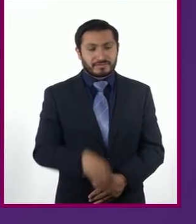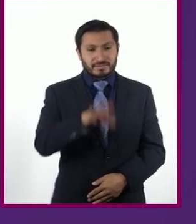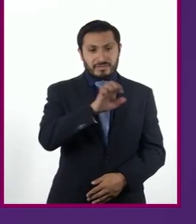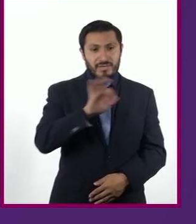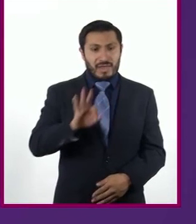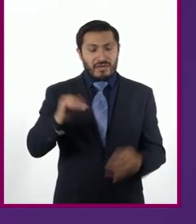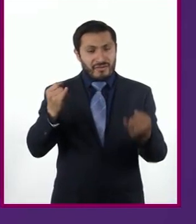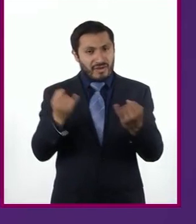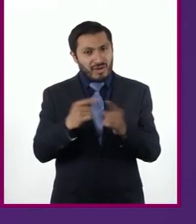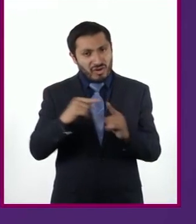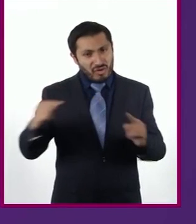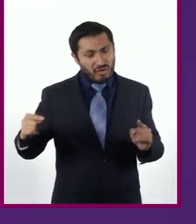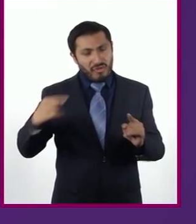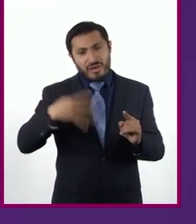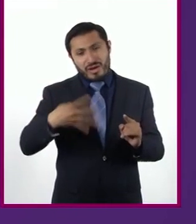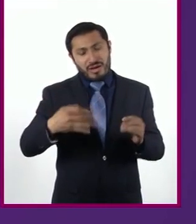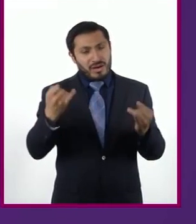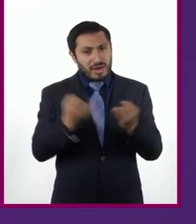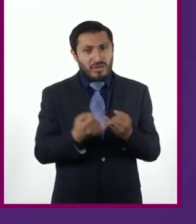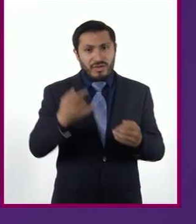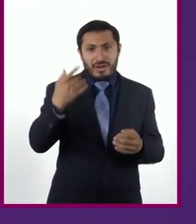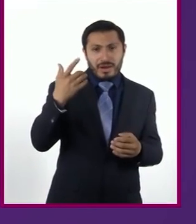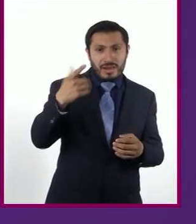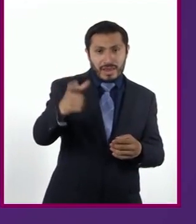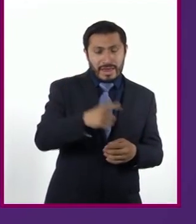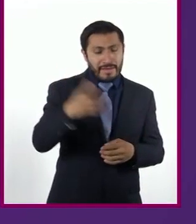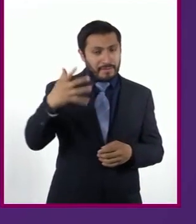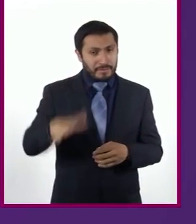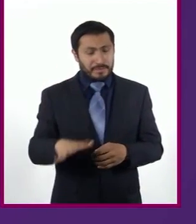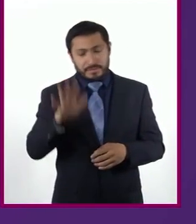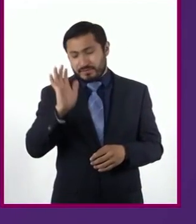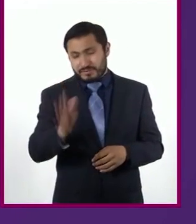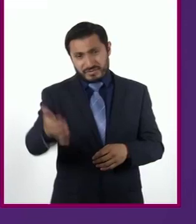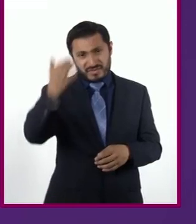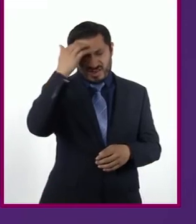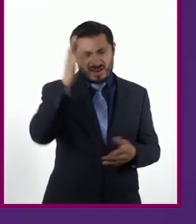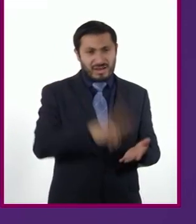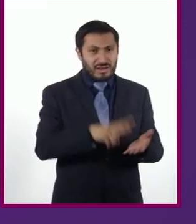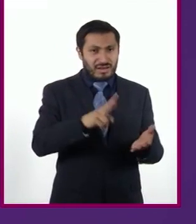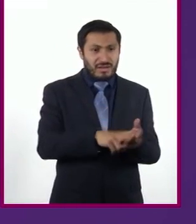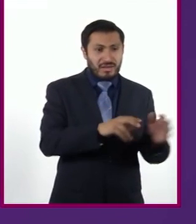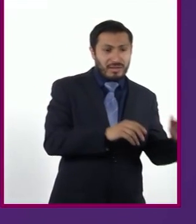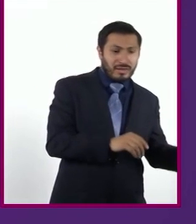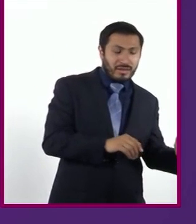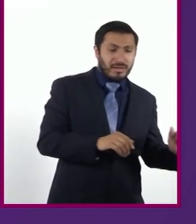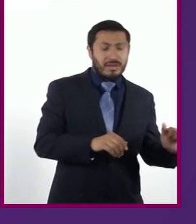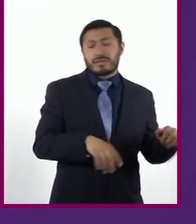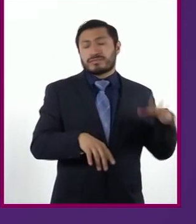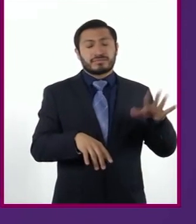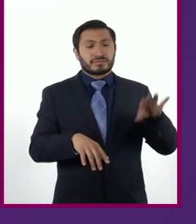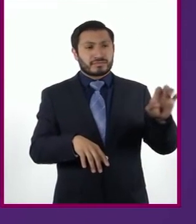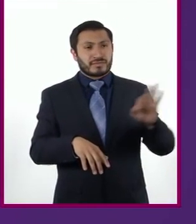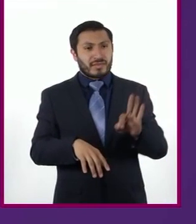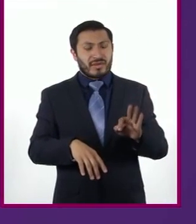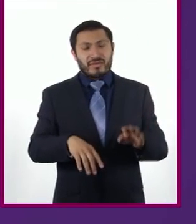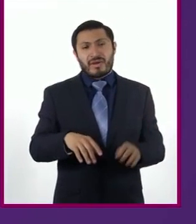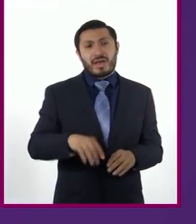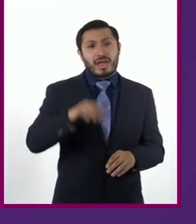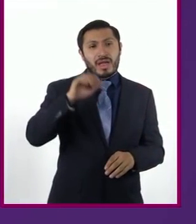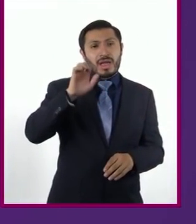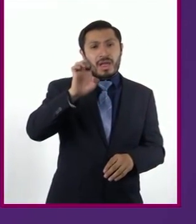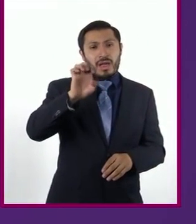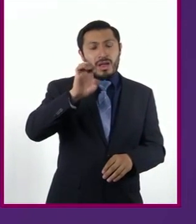sobre 14 igual a X décimos, ya conocemos el valor del segmento EF, que mide